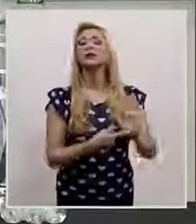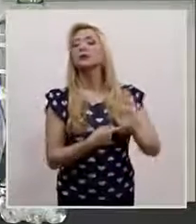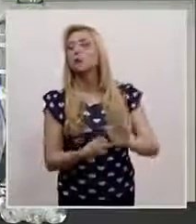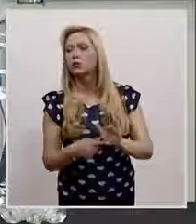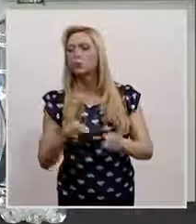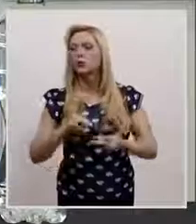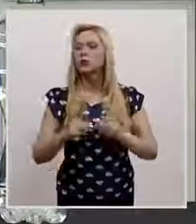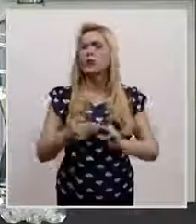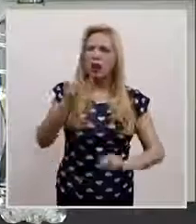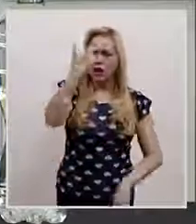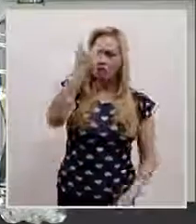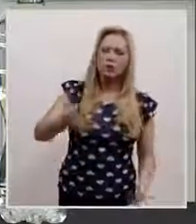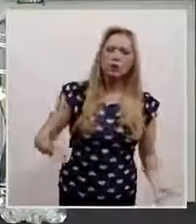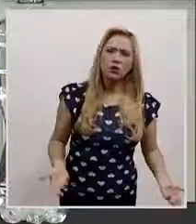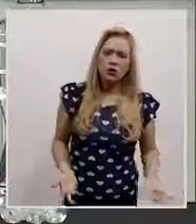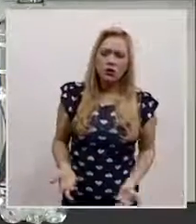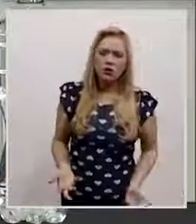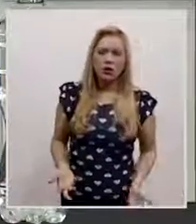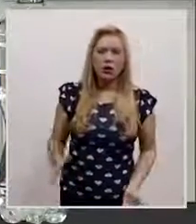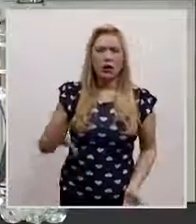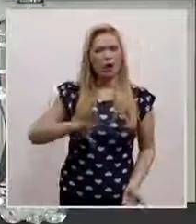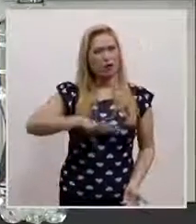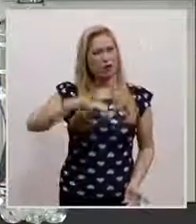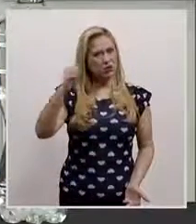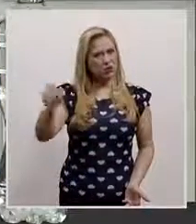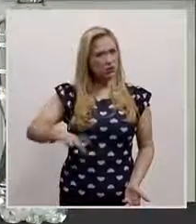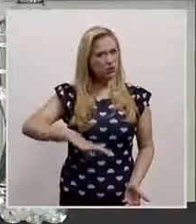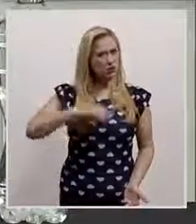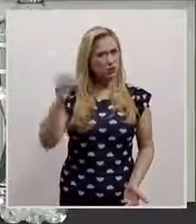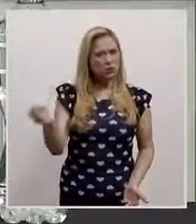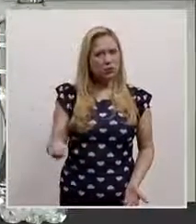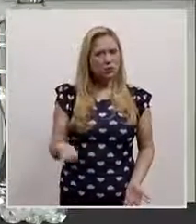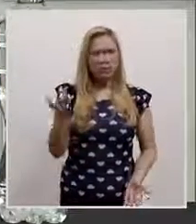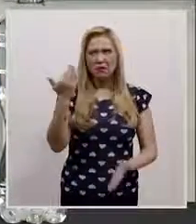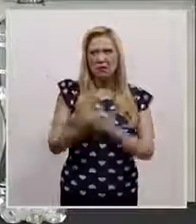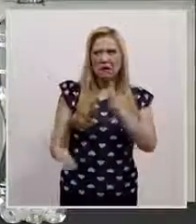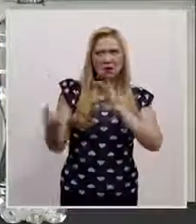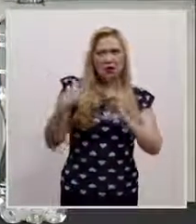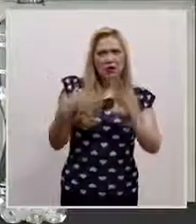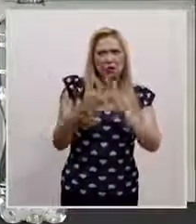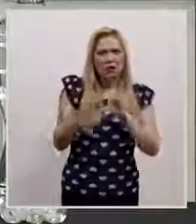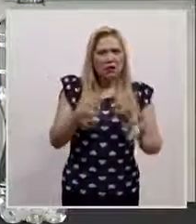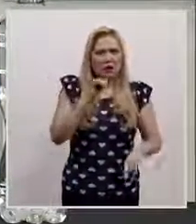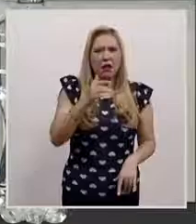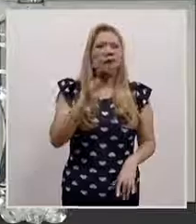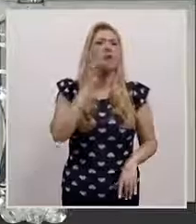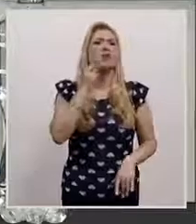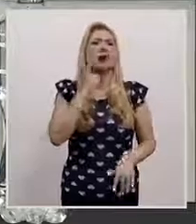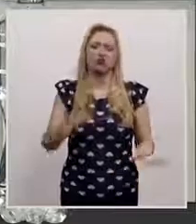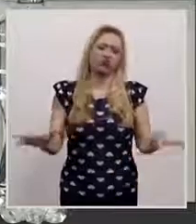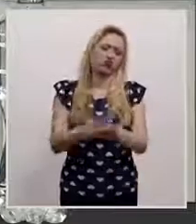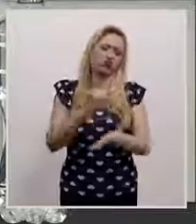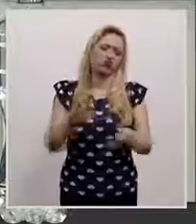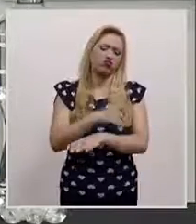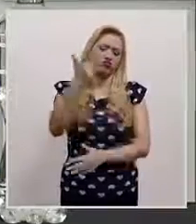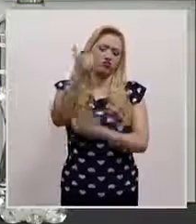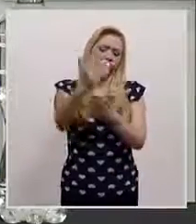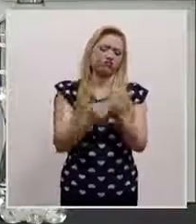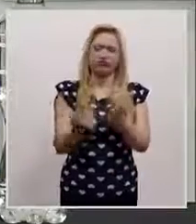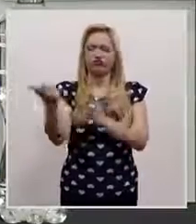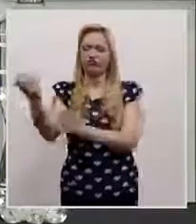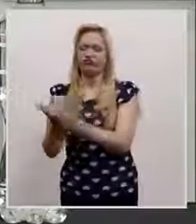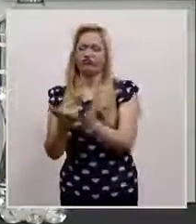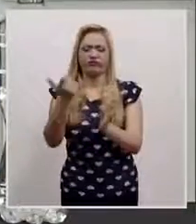actos arbitrarios en el que los cuales sin ninguna explicación la cámara de diputados- decide modificar los presupuestos y más